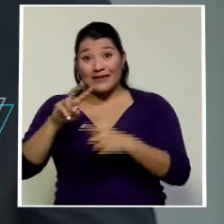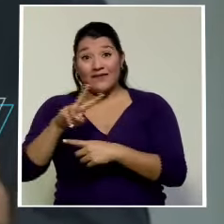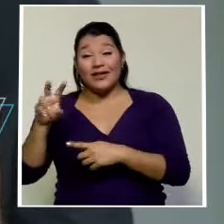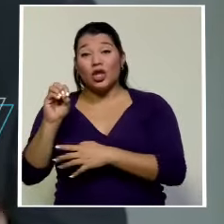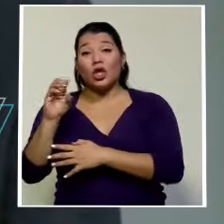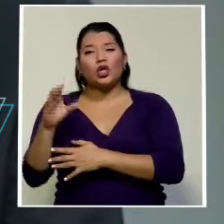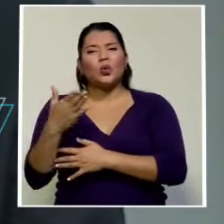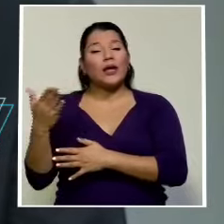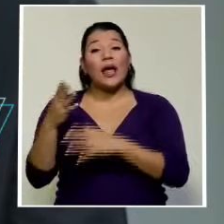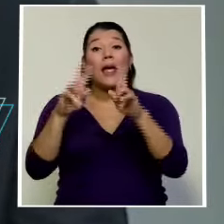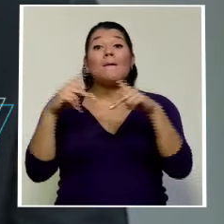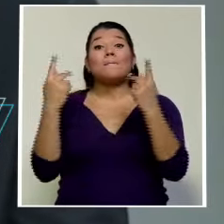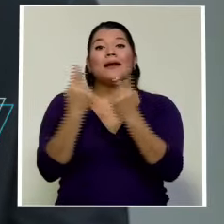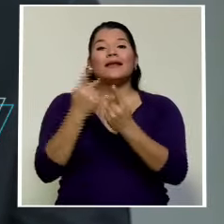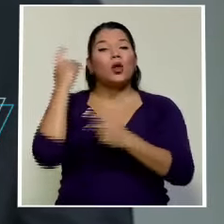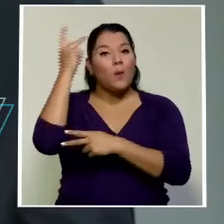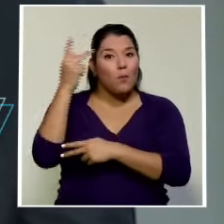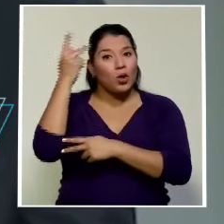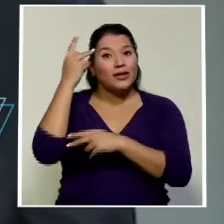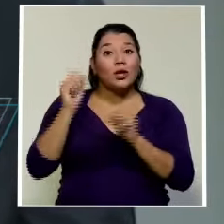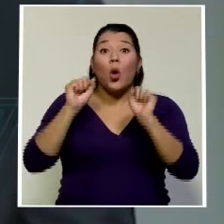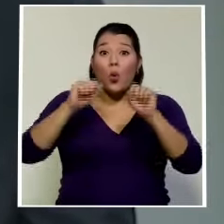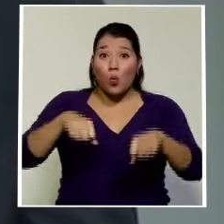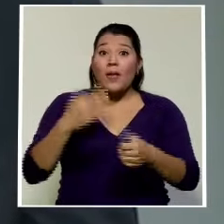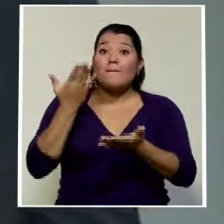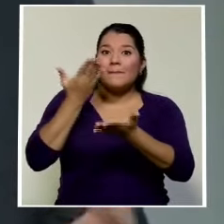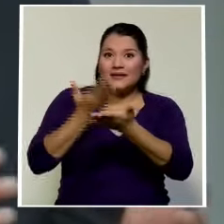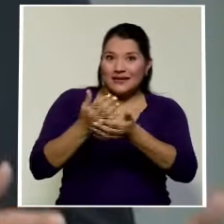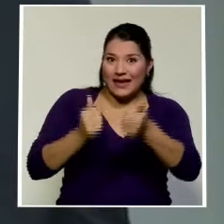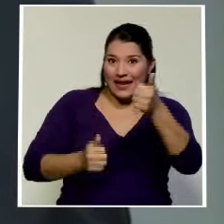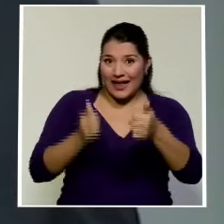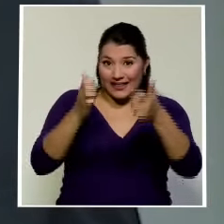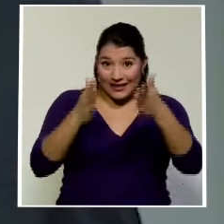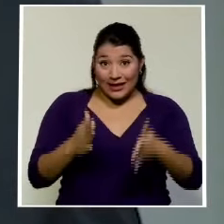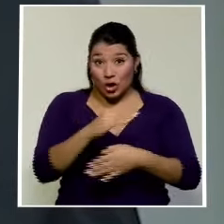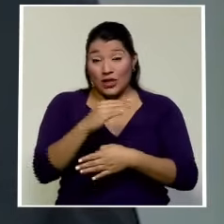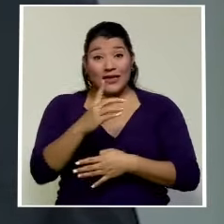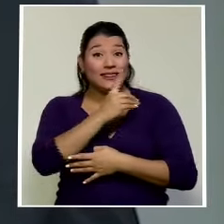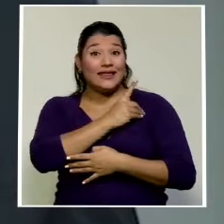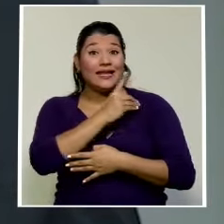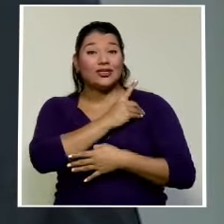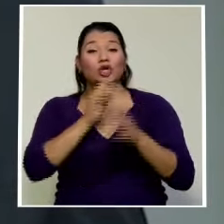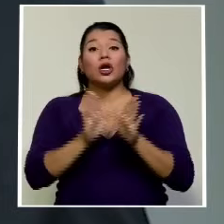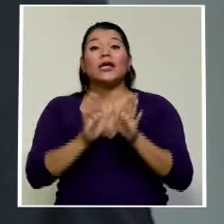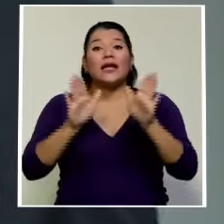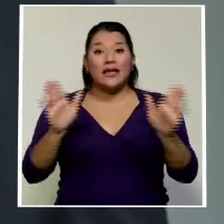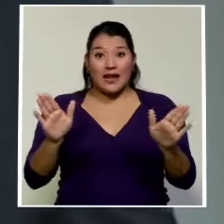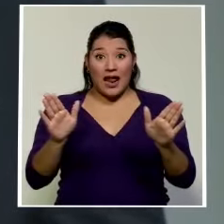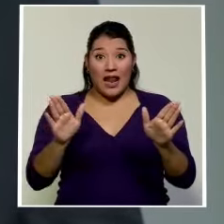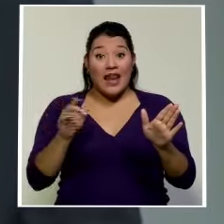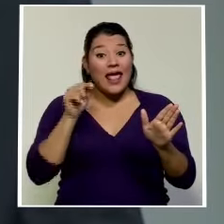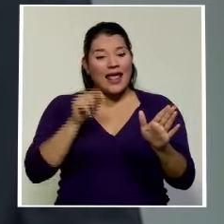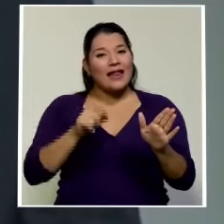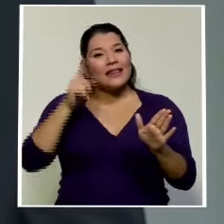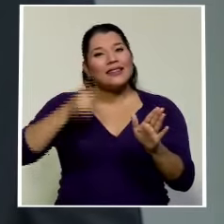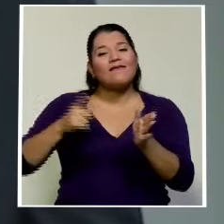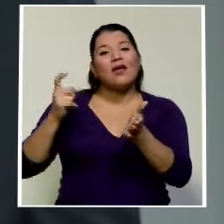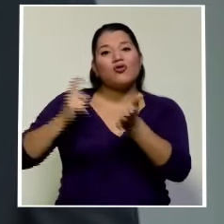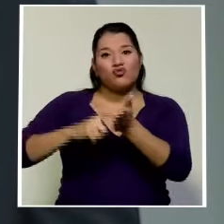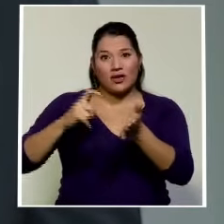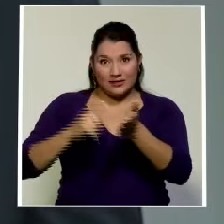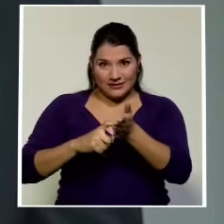políticos pueden presentar esas candidaturas y la Dirección General del Registro Electoral es la que tiene que inscribirlas